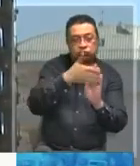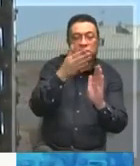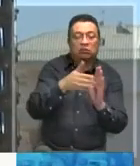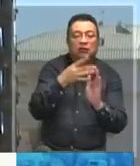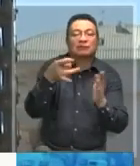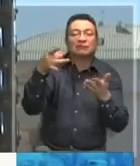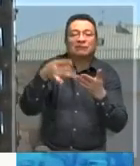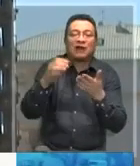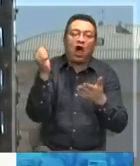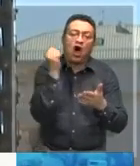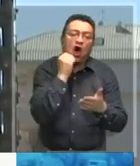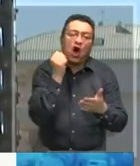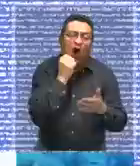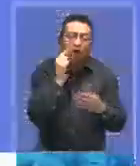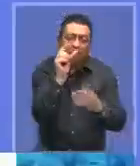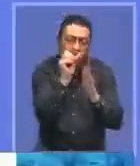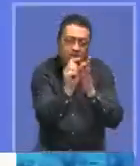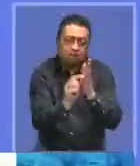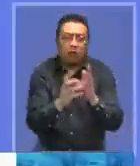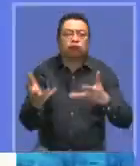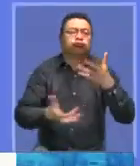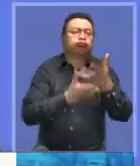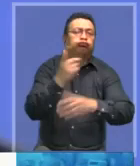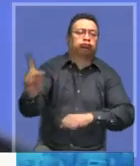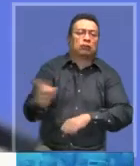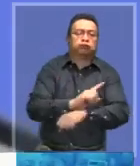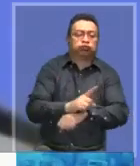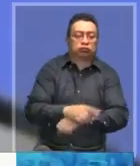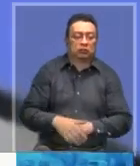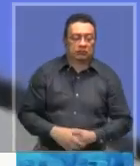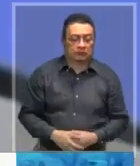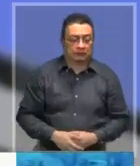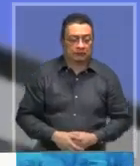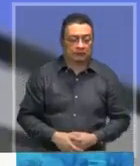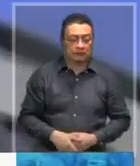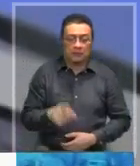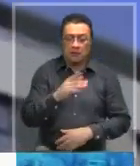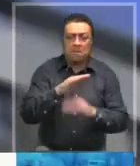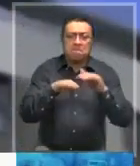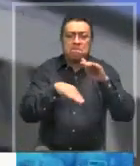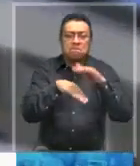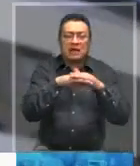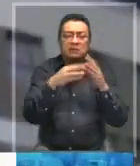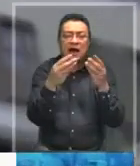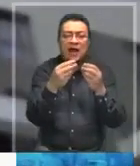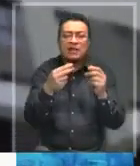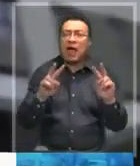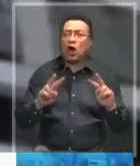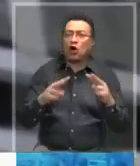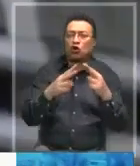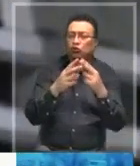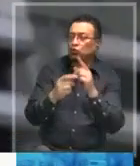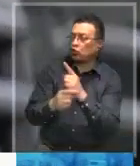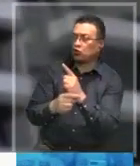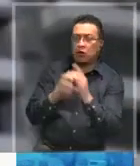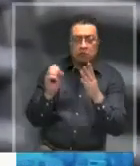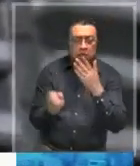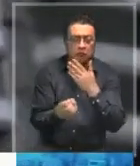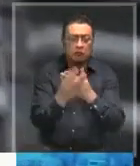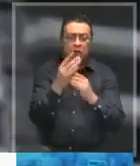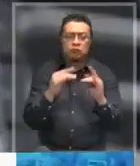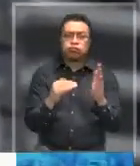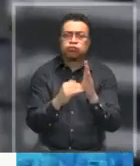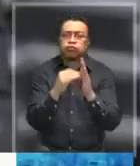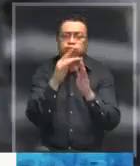poliuretano altamente inflamable. FEBEX le ofrece la máxima calidad en materiales de construcción, con unas modernas